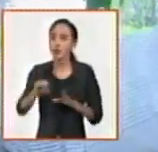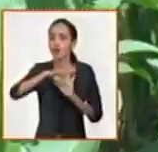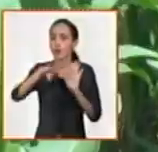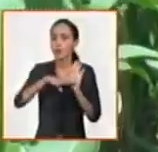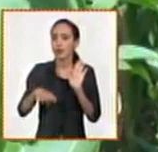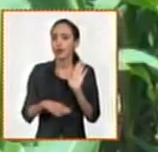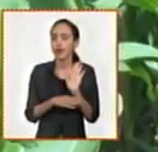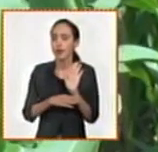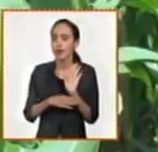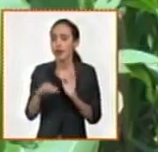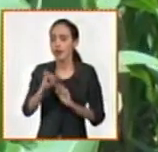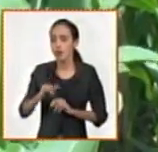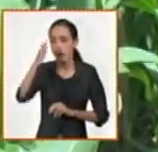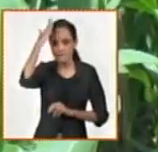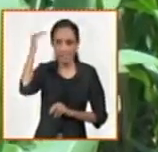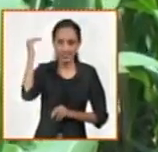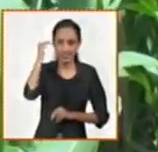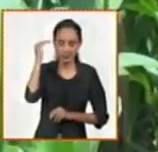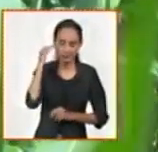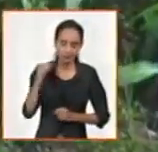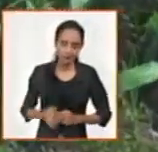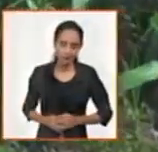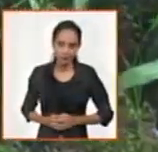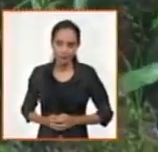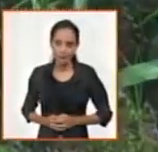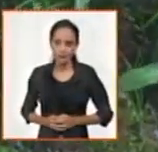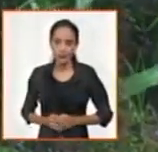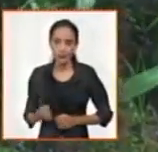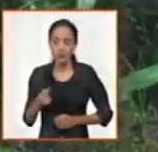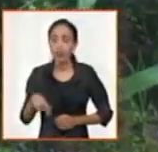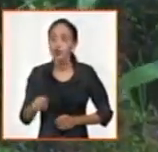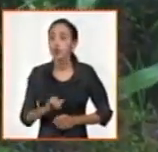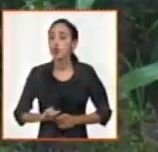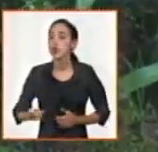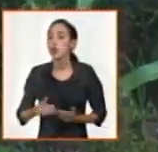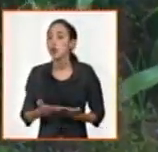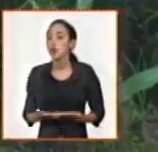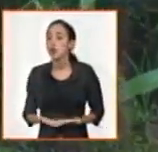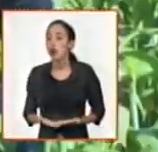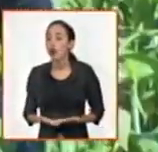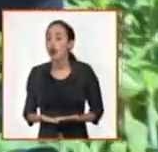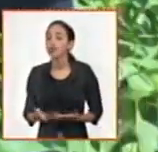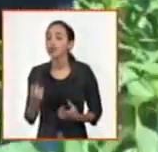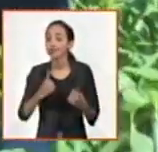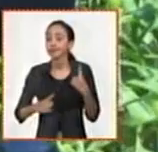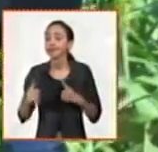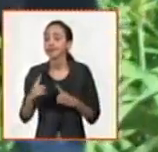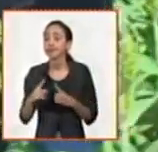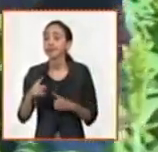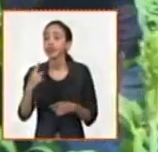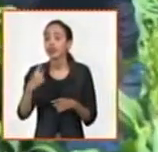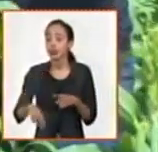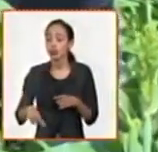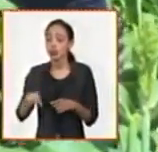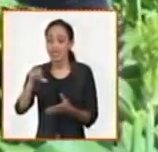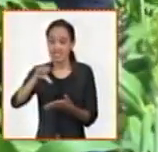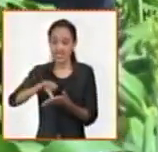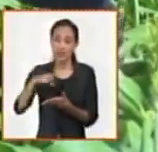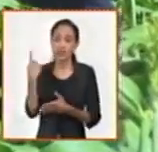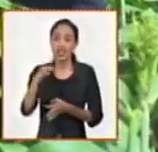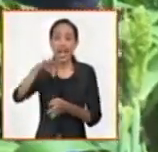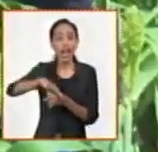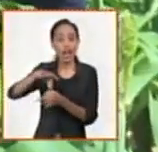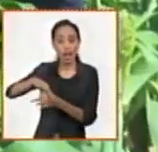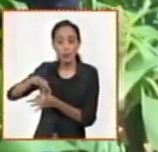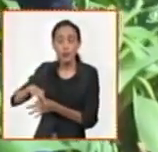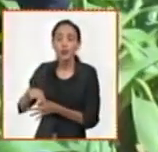programa vietnamita. Y el sorgo es una línea de sorgo original del Instituto Nacional de Grano, que